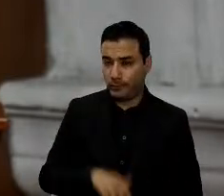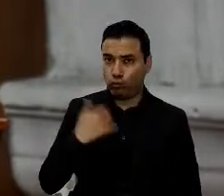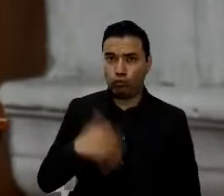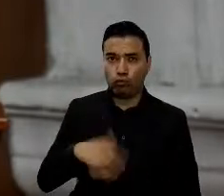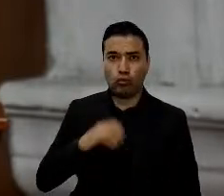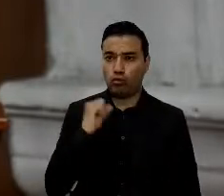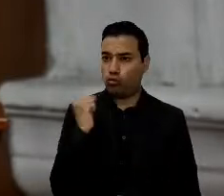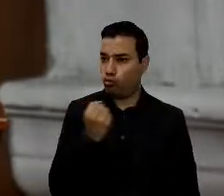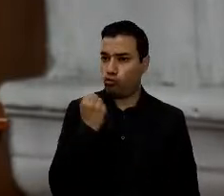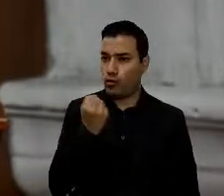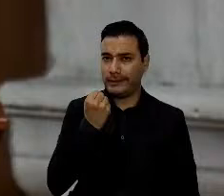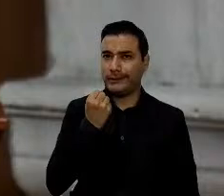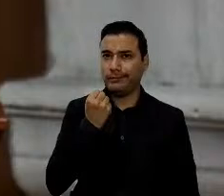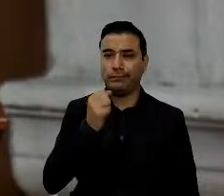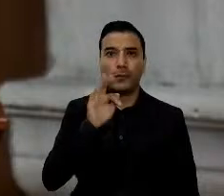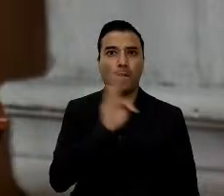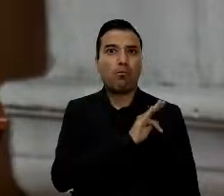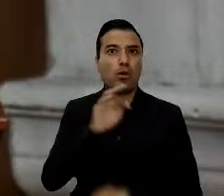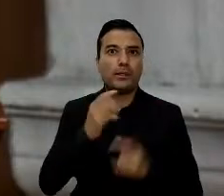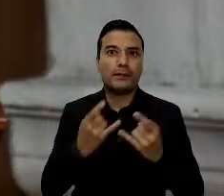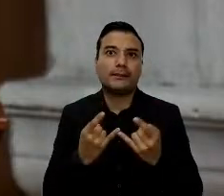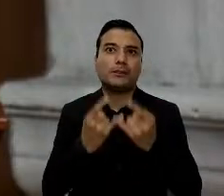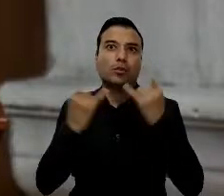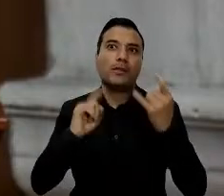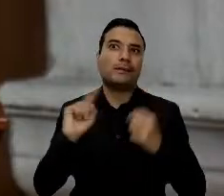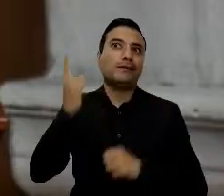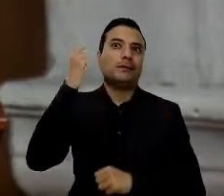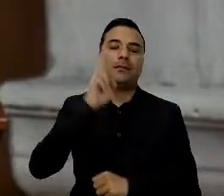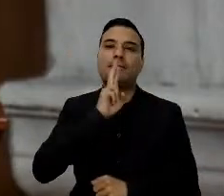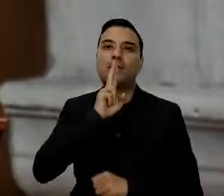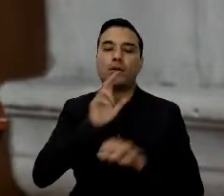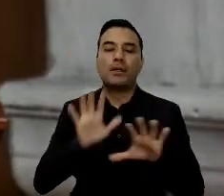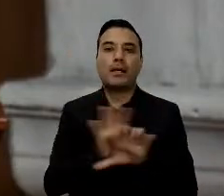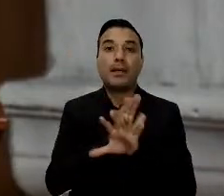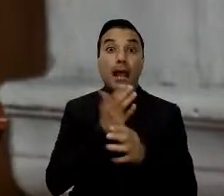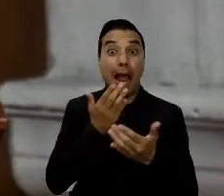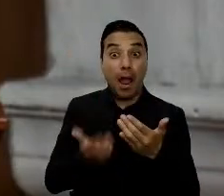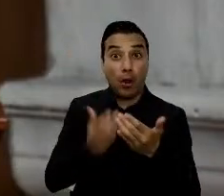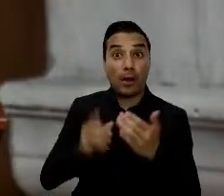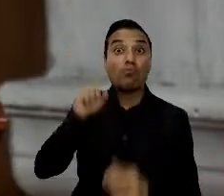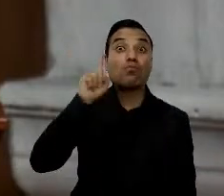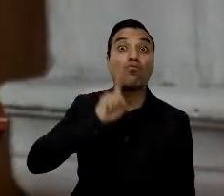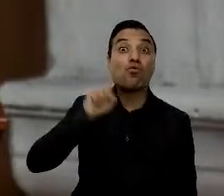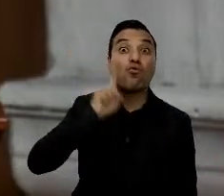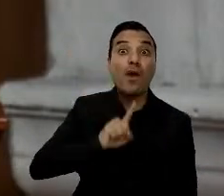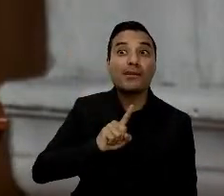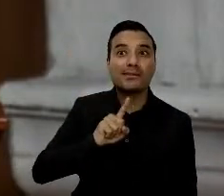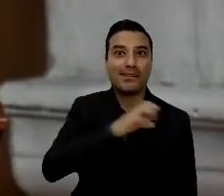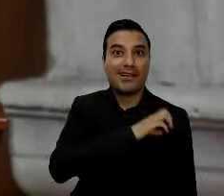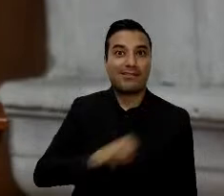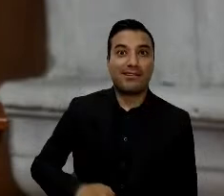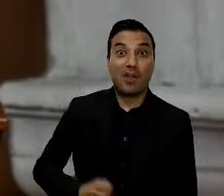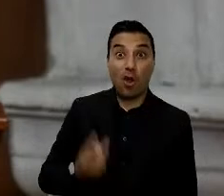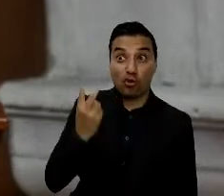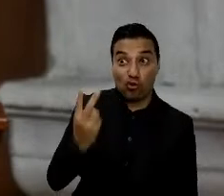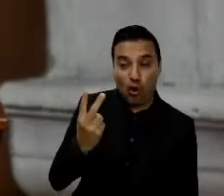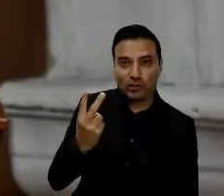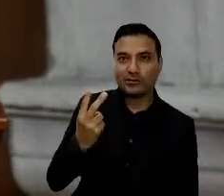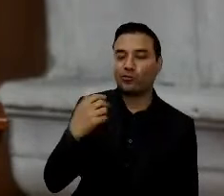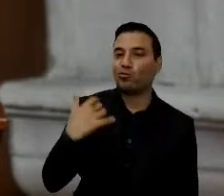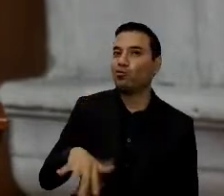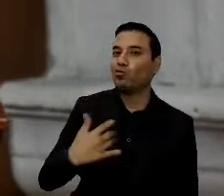fortuna de ser parte de la historia pues tenemos dos mujeres como candidatas a gobernadoras ellas